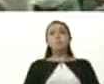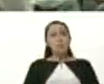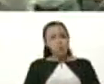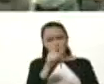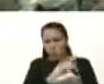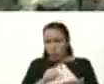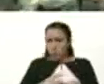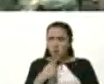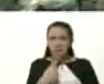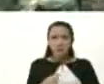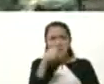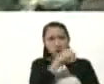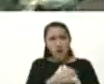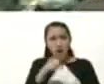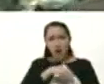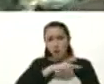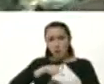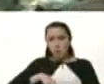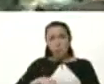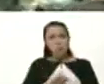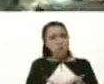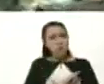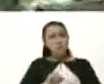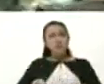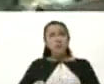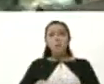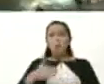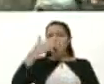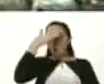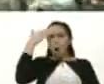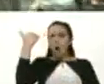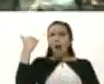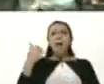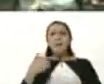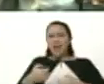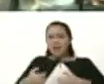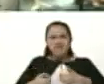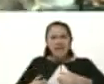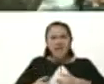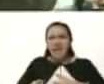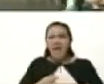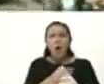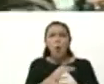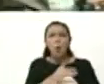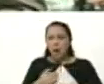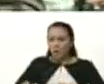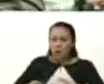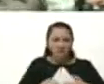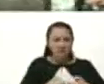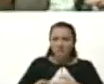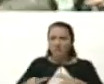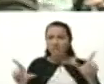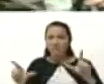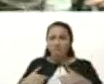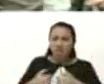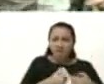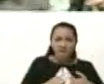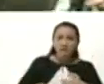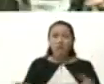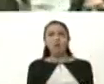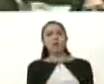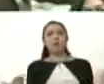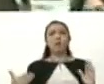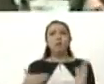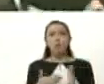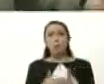versos, y que dejemos atrás un poco eso de las consolas, de los videojuegos. Recuerdo que aquí se generó una vez una discusión porque la violencia de los